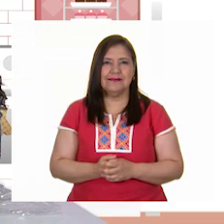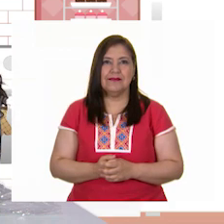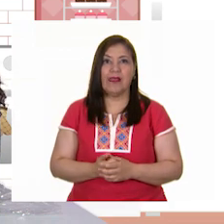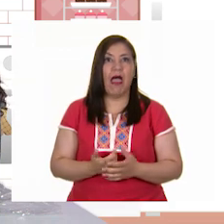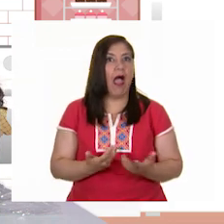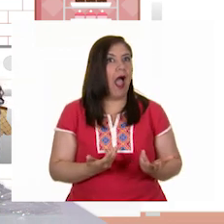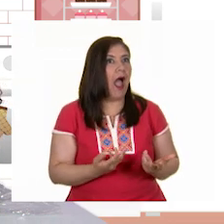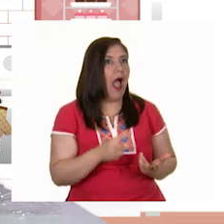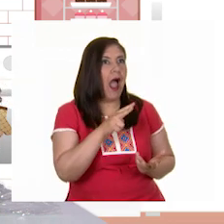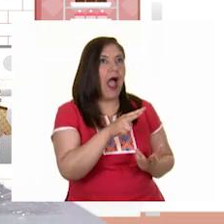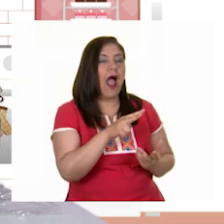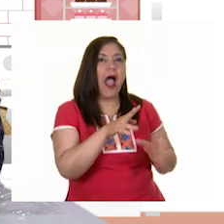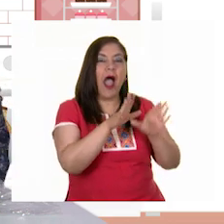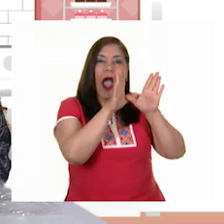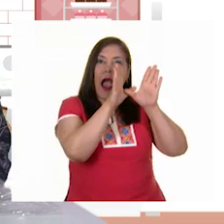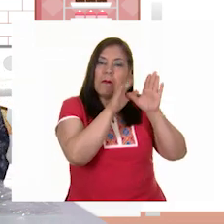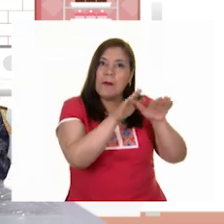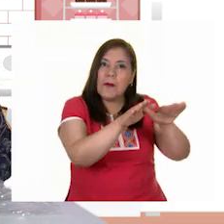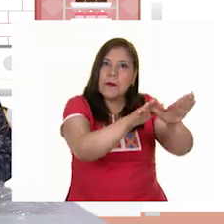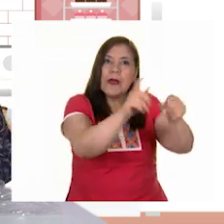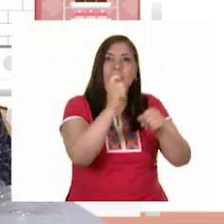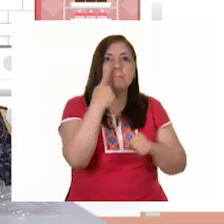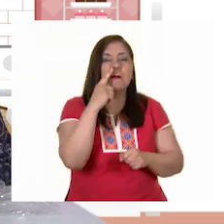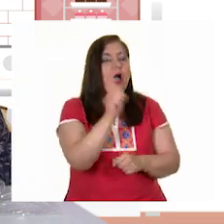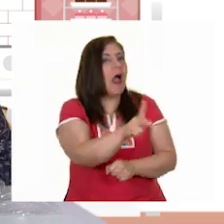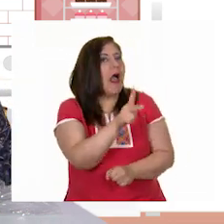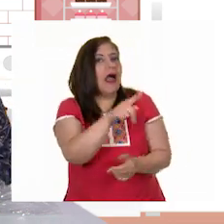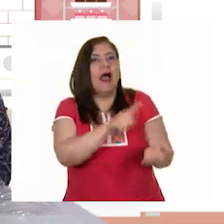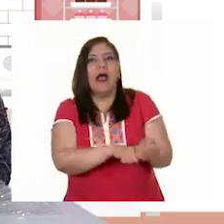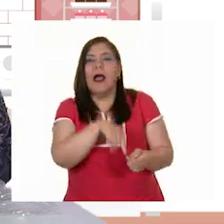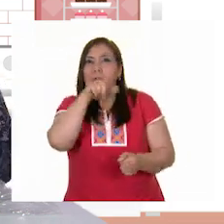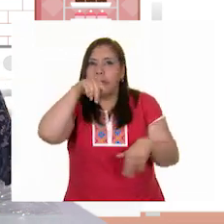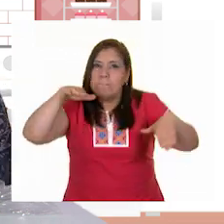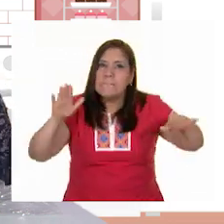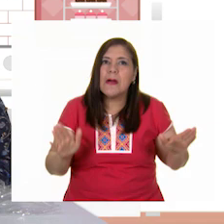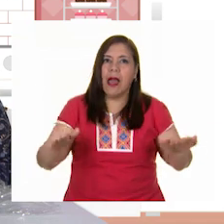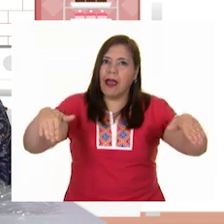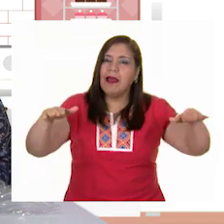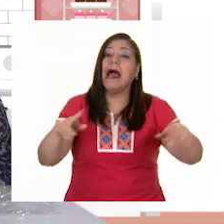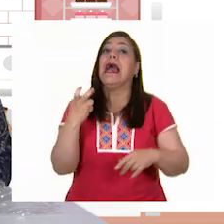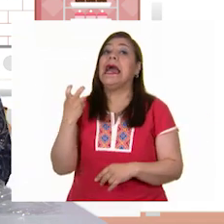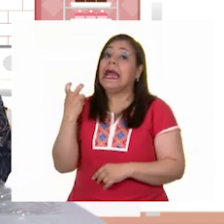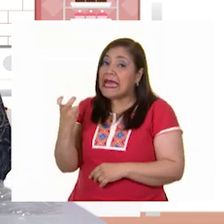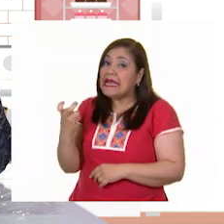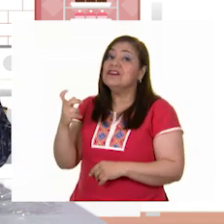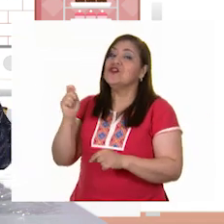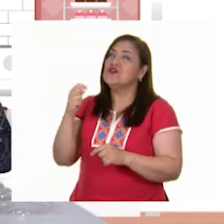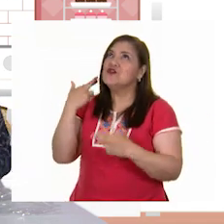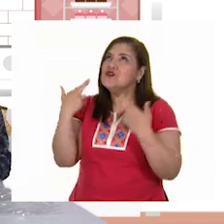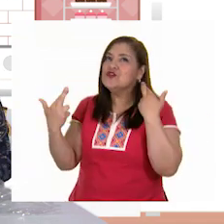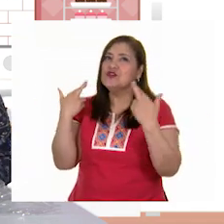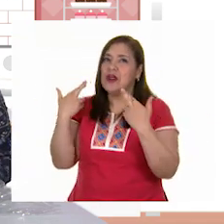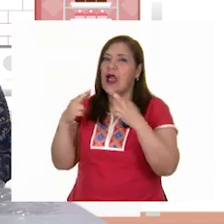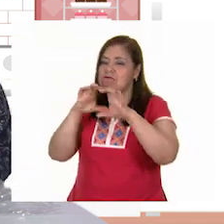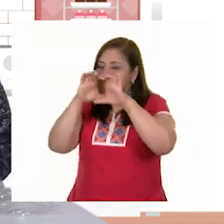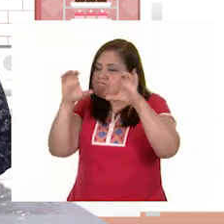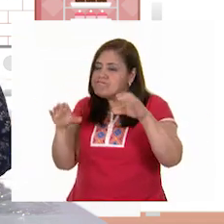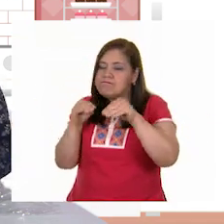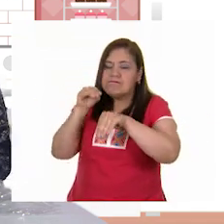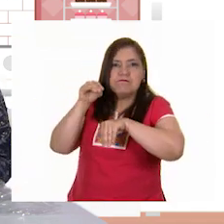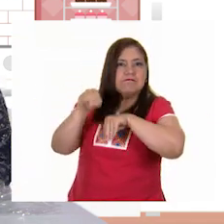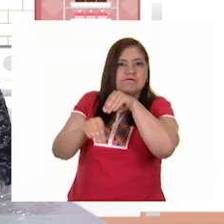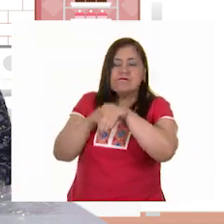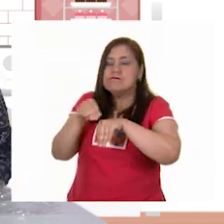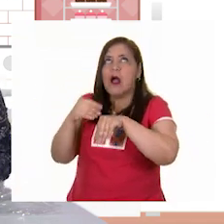¡Eso suena a aleteo de aves! Sí, muchas veces todos estos sonidos son procesados también en computadoras para